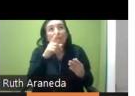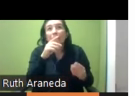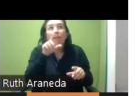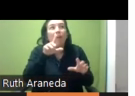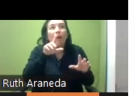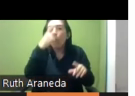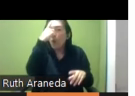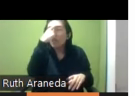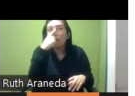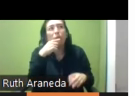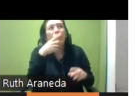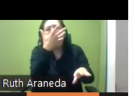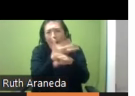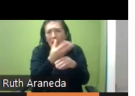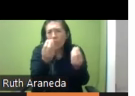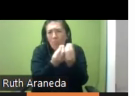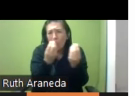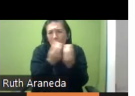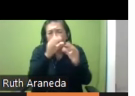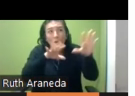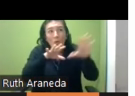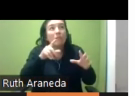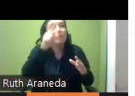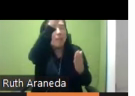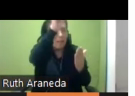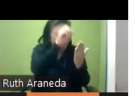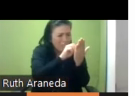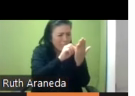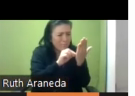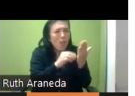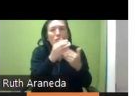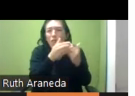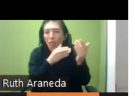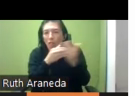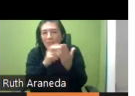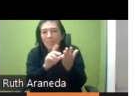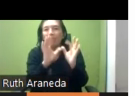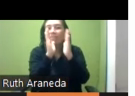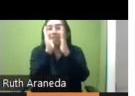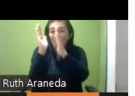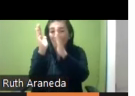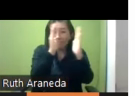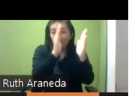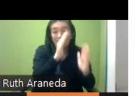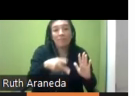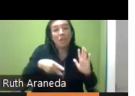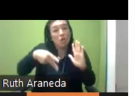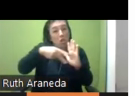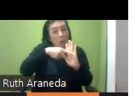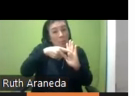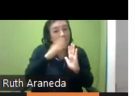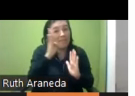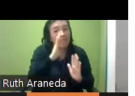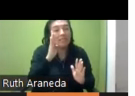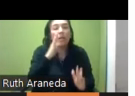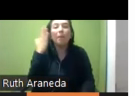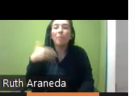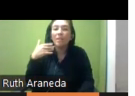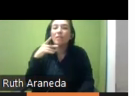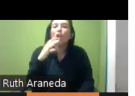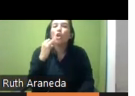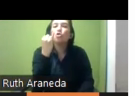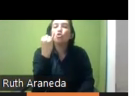museo tiene el registro de cada uno de sus objetos. Y las normas básicas son aplicar un número de inventario a